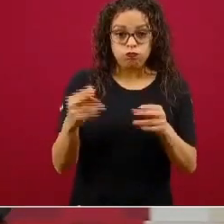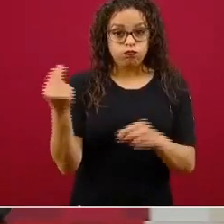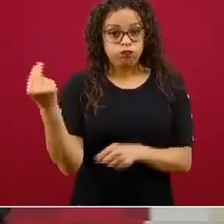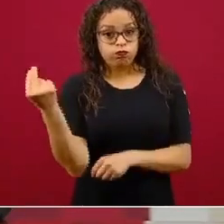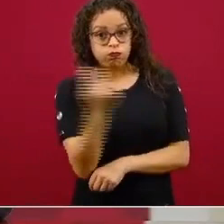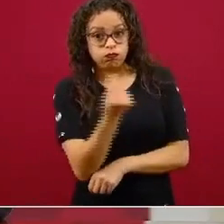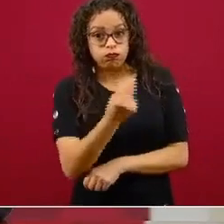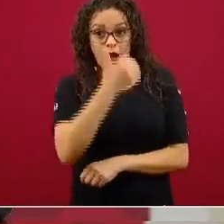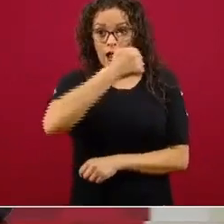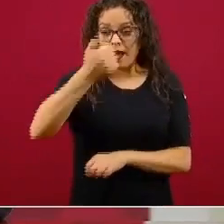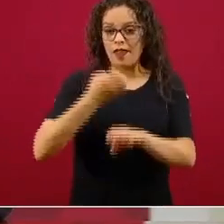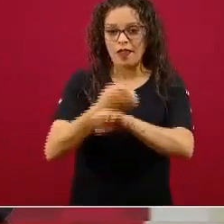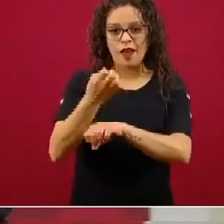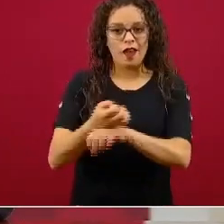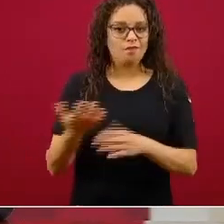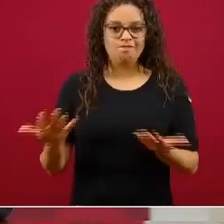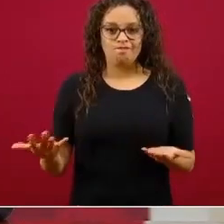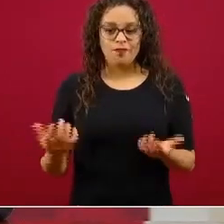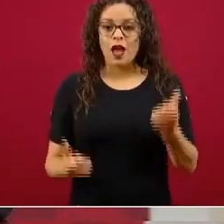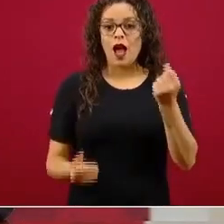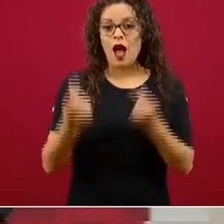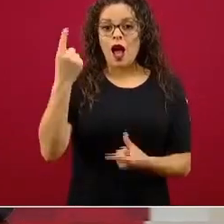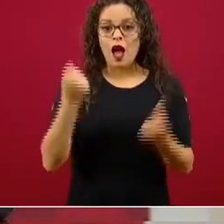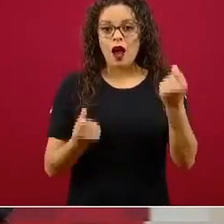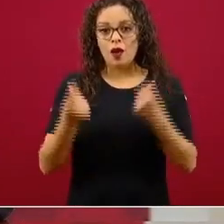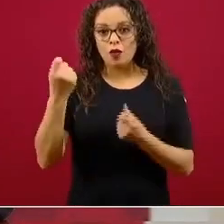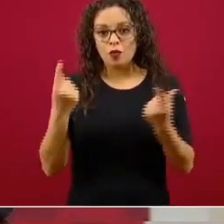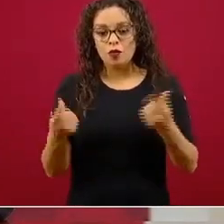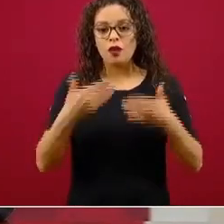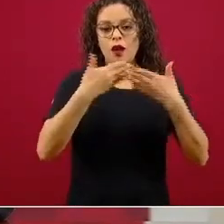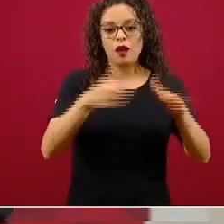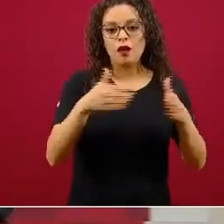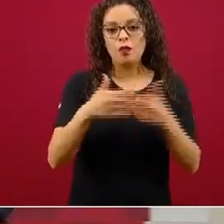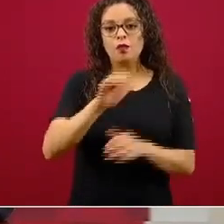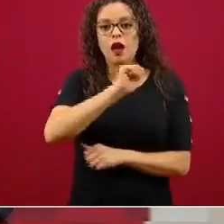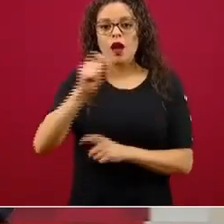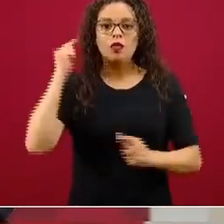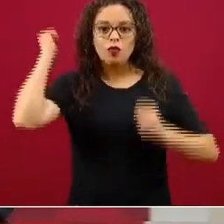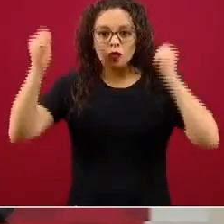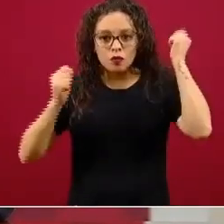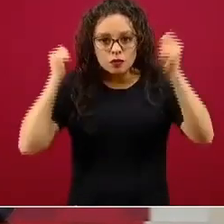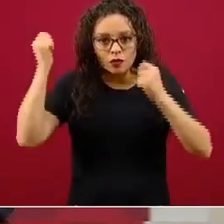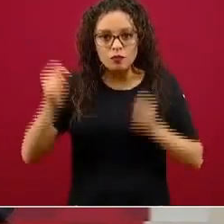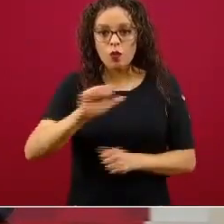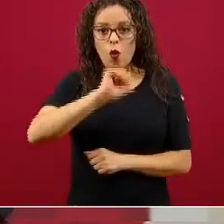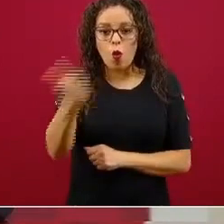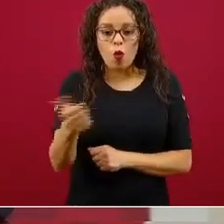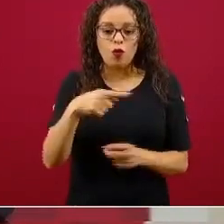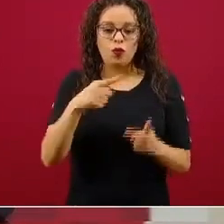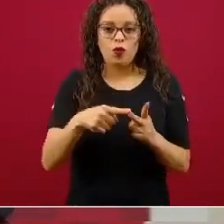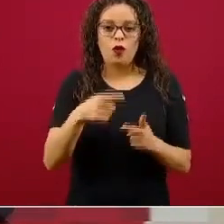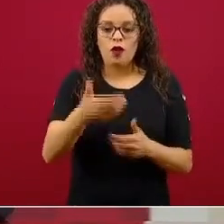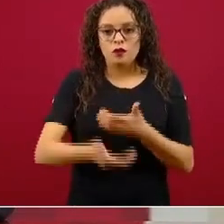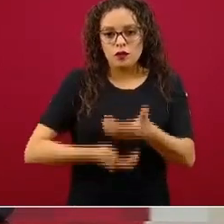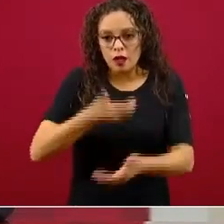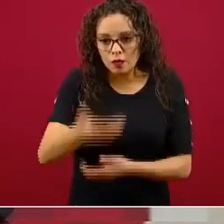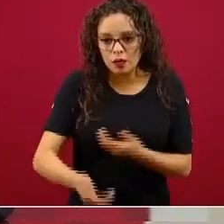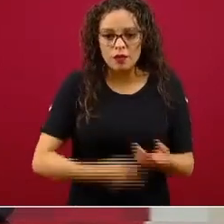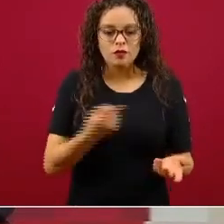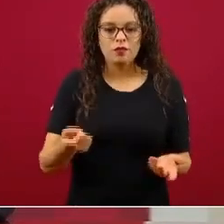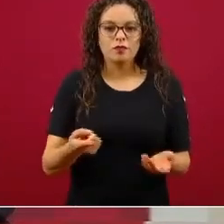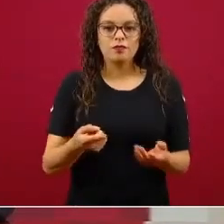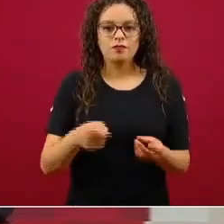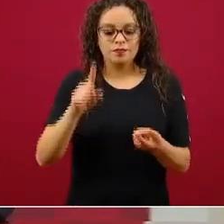federativas tienen una economía más orientada al turismo, otras a servicios, otra a la actividad terciaria, es decir, el